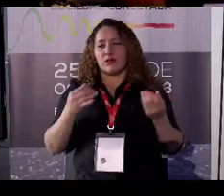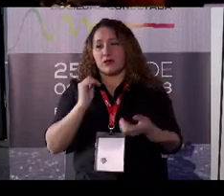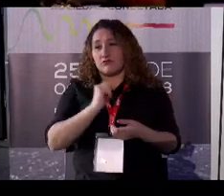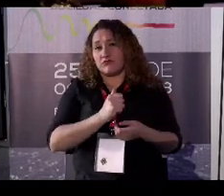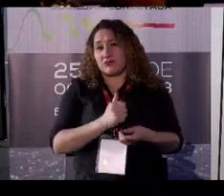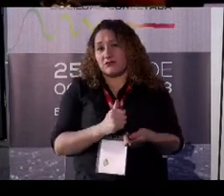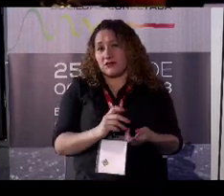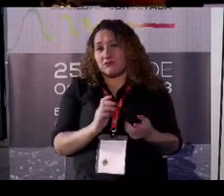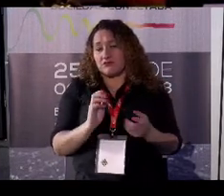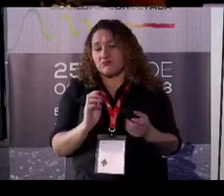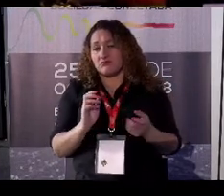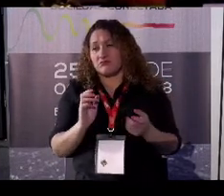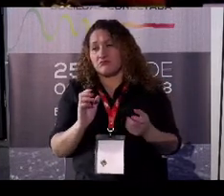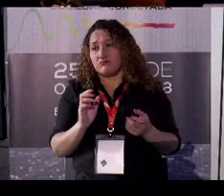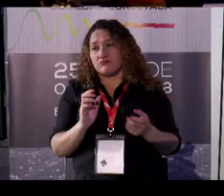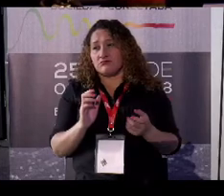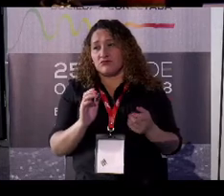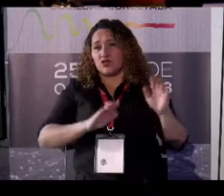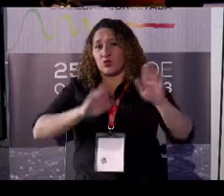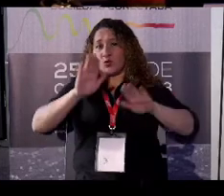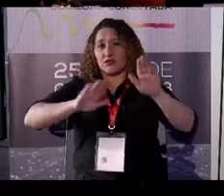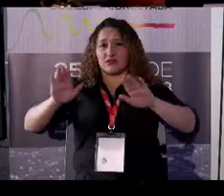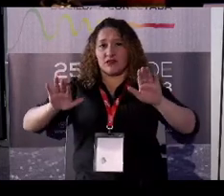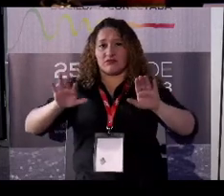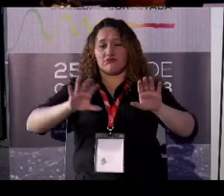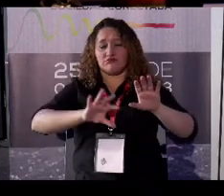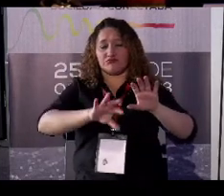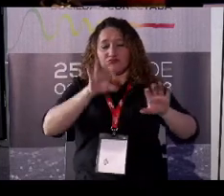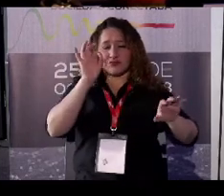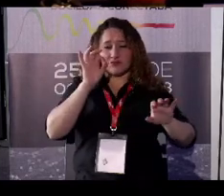sea la que decida no solamente cuál es el precio